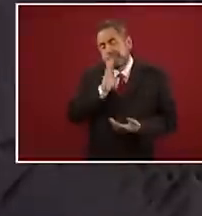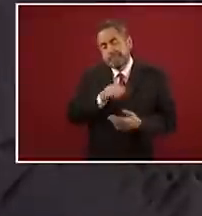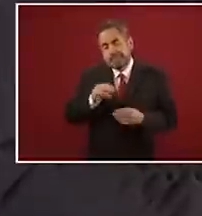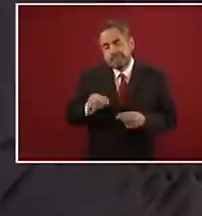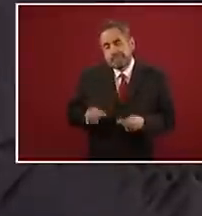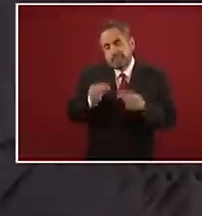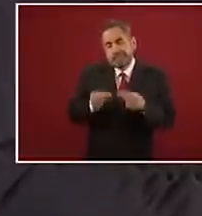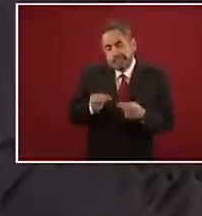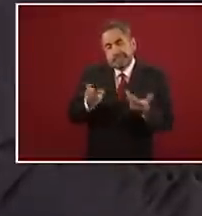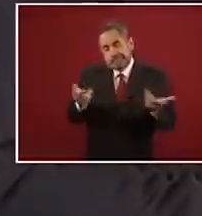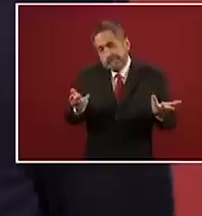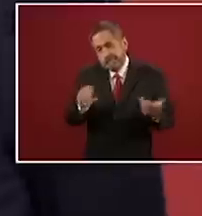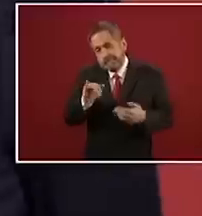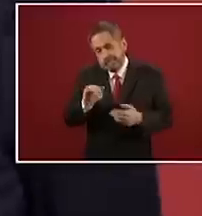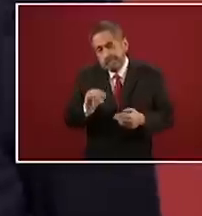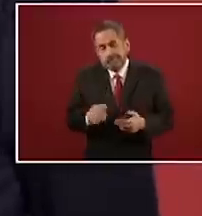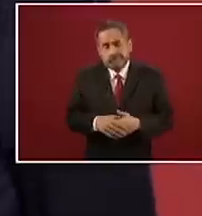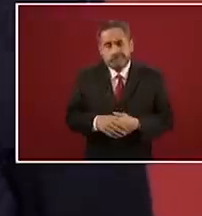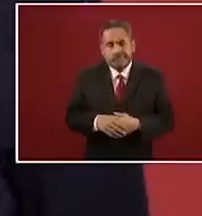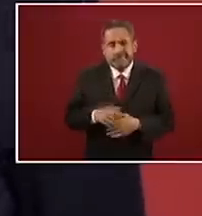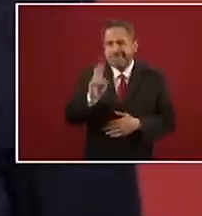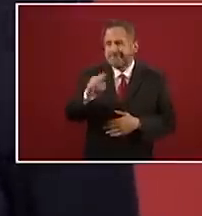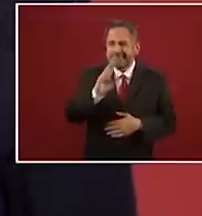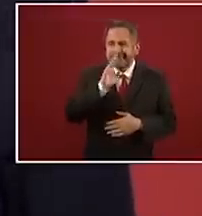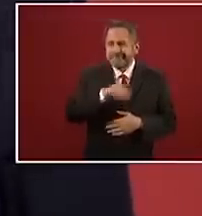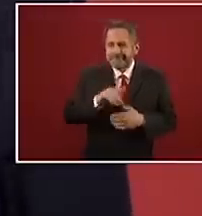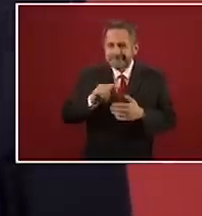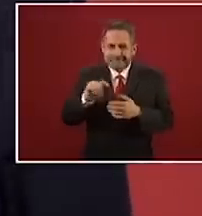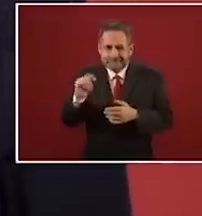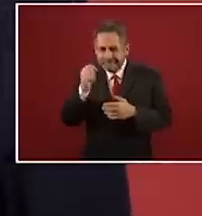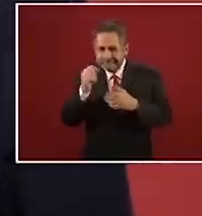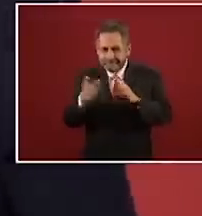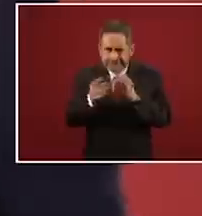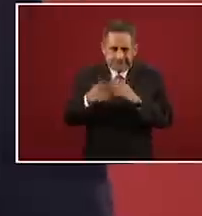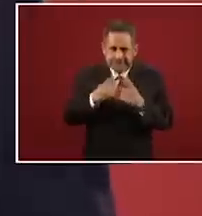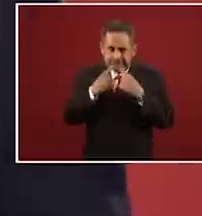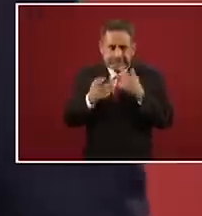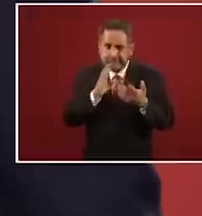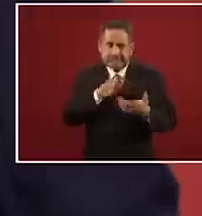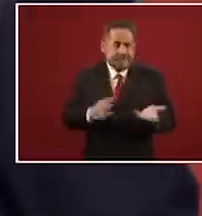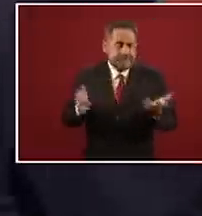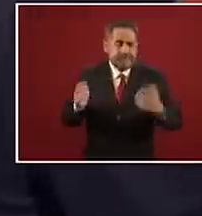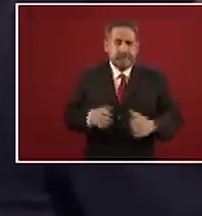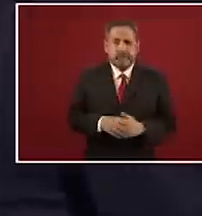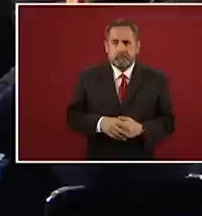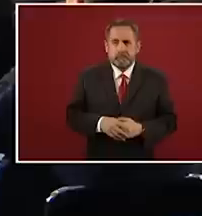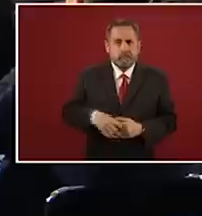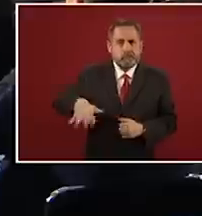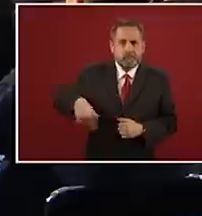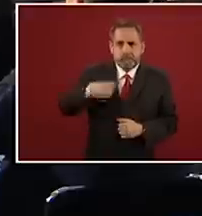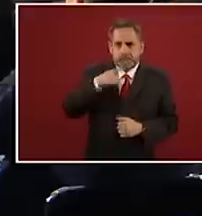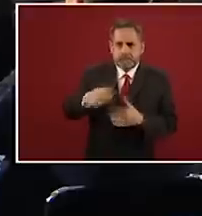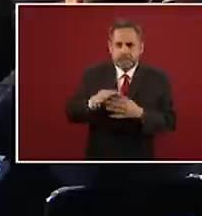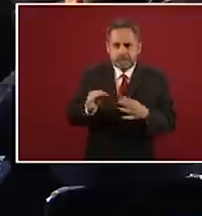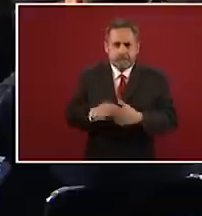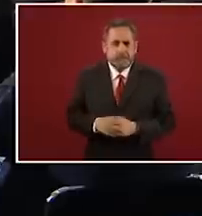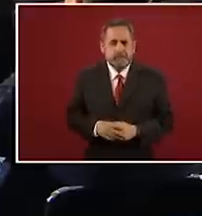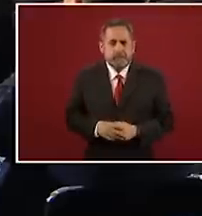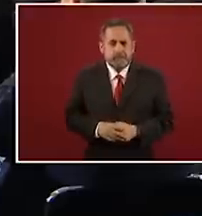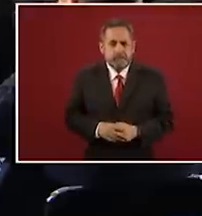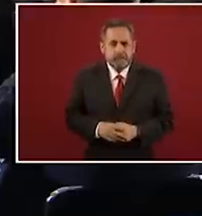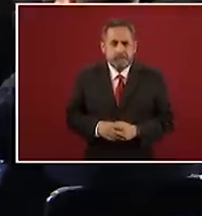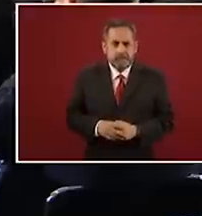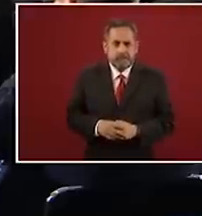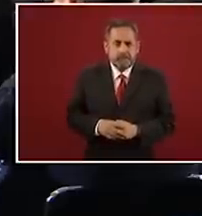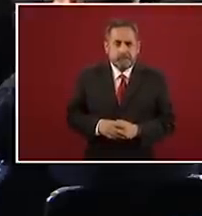el principio, hasta técnica. O sea, ya lo dijimos, lo que pasa que